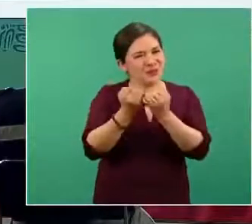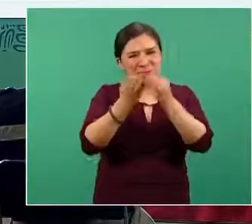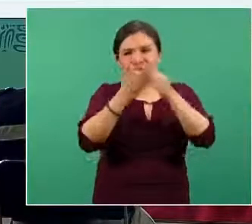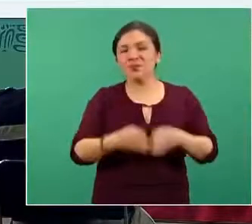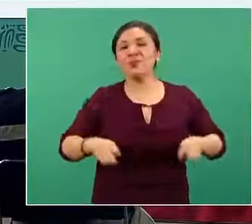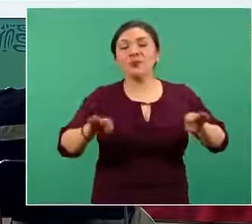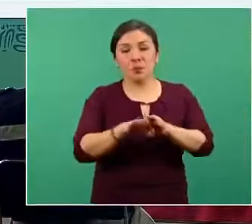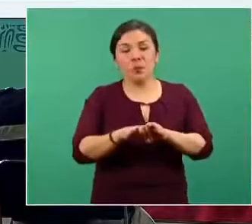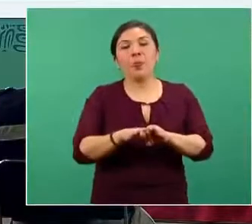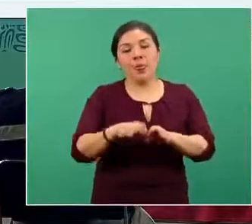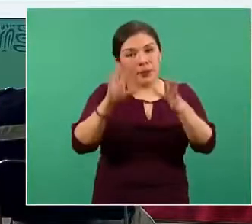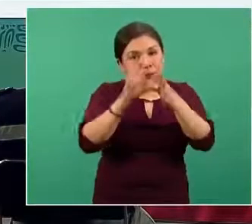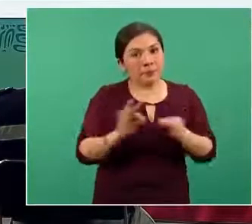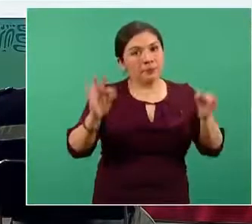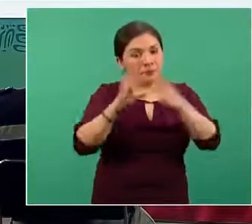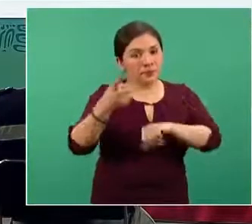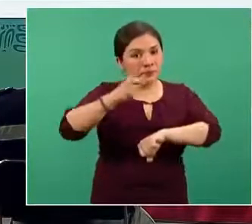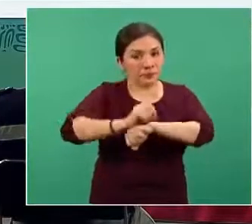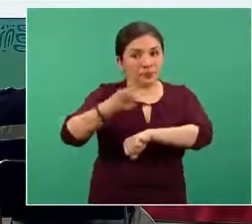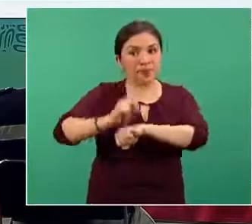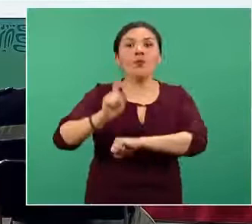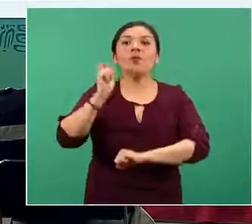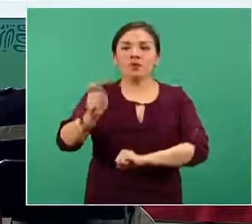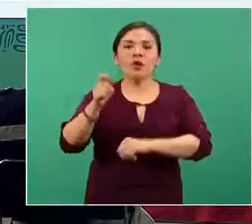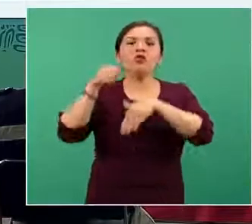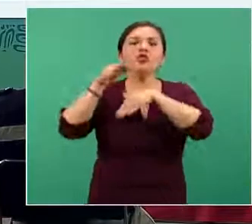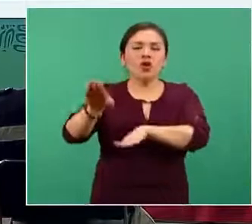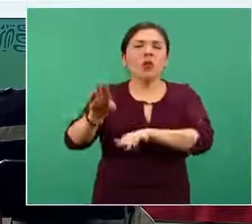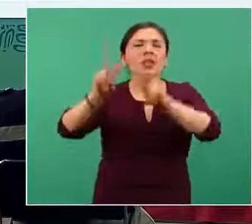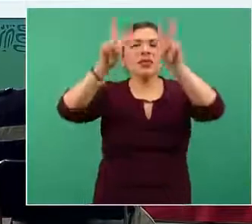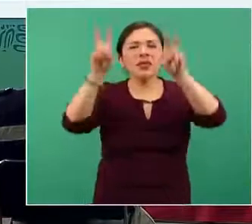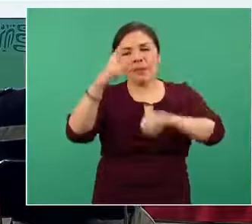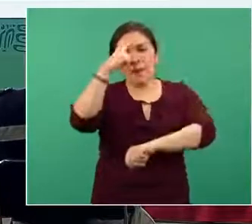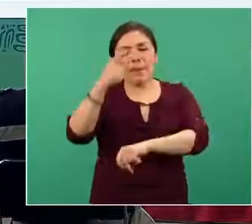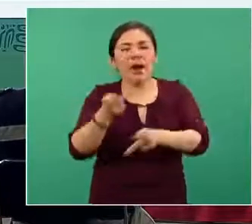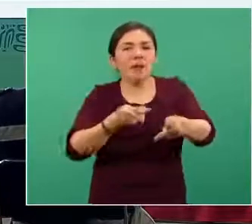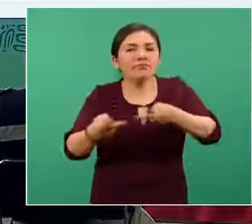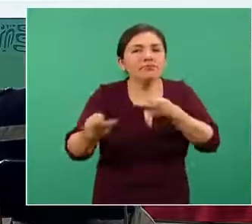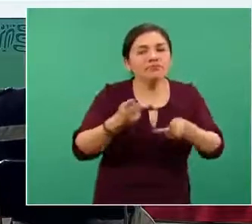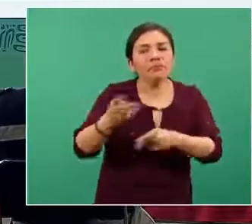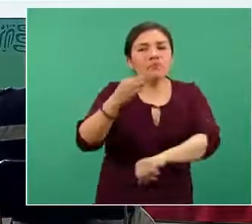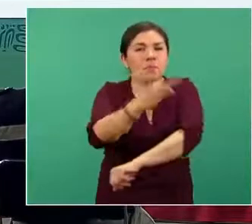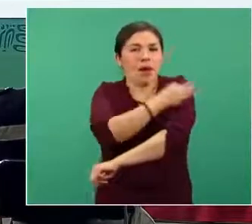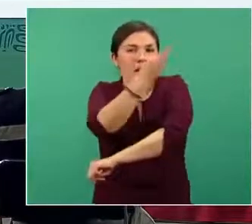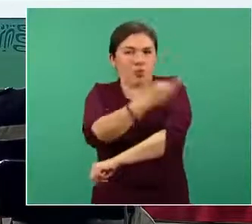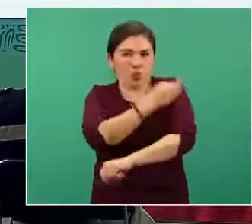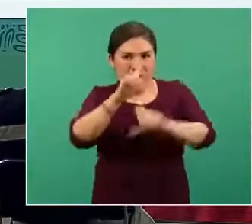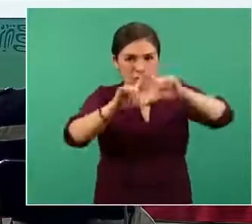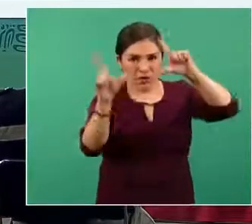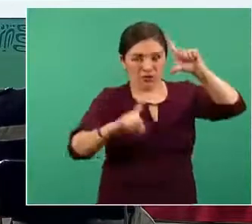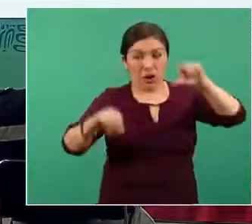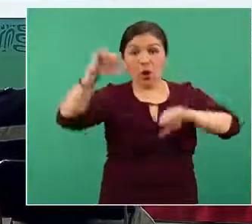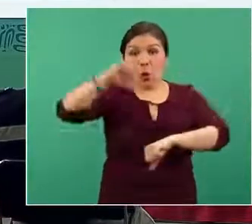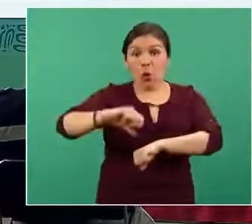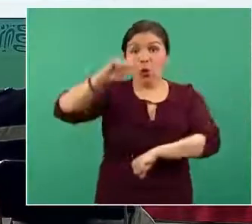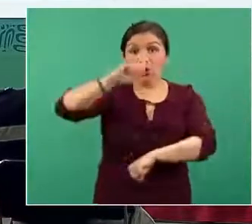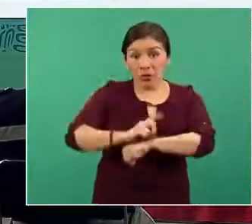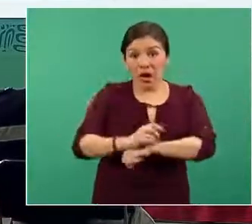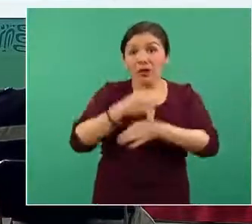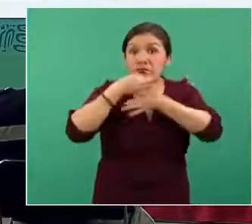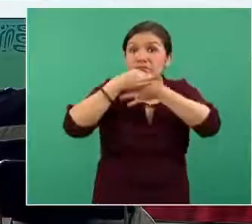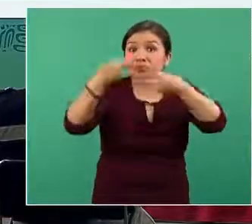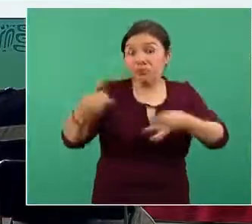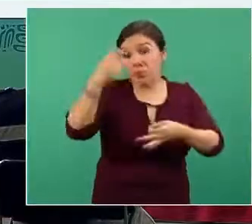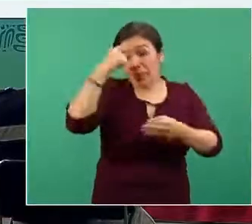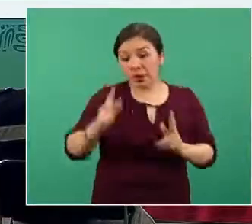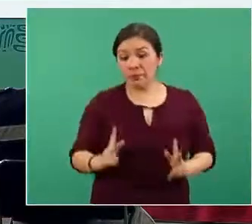importante actualizar día con día, y es precisamente la de la Estrategia Nacional de Vacunación. El día de hoy se reportan para el corte de las 4 de